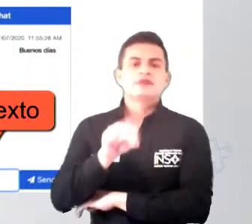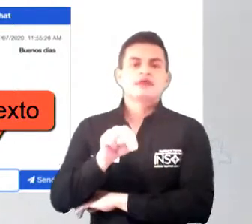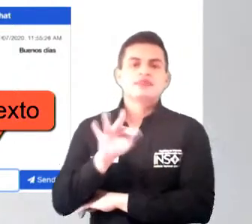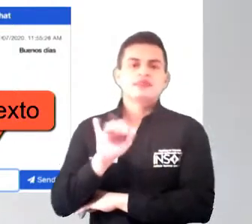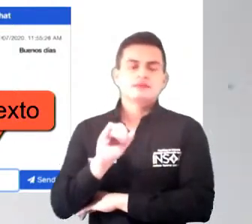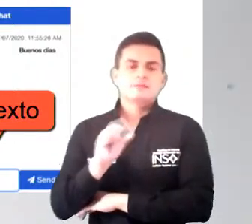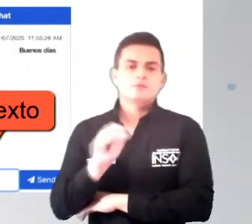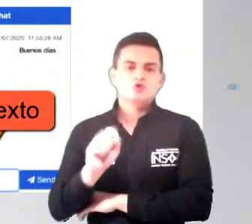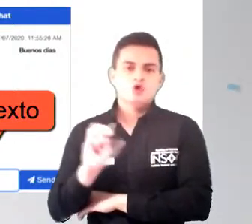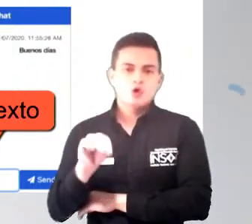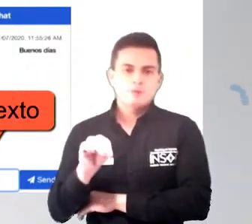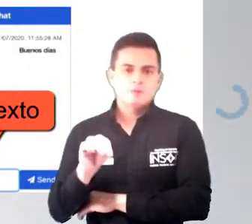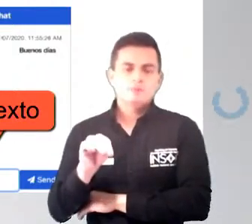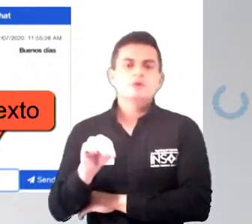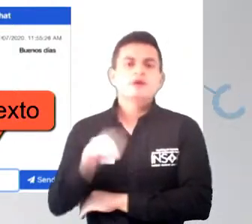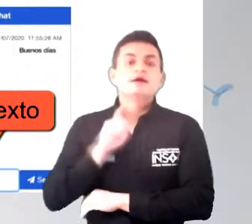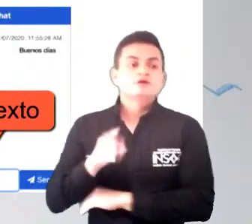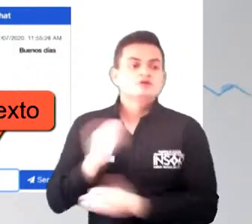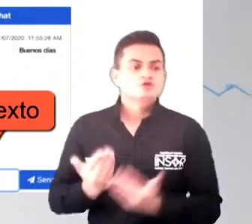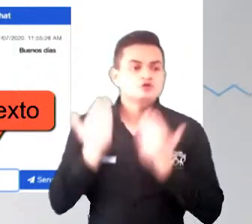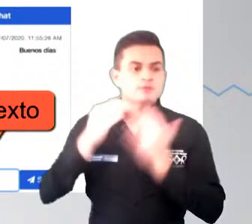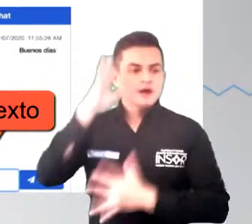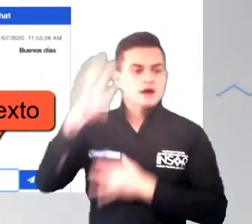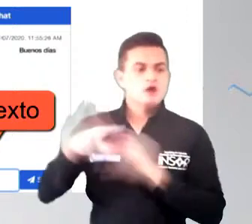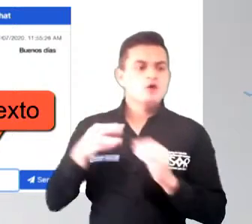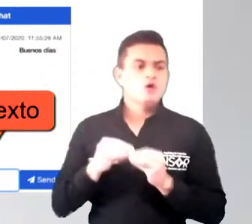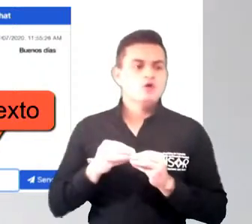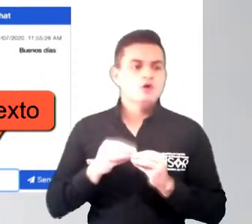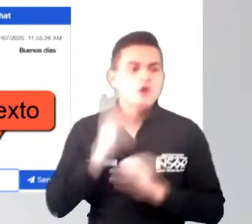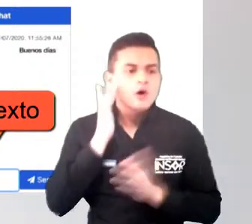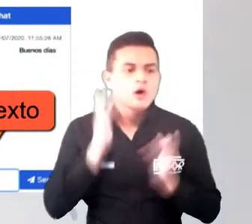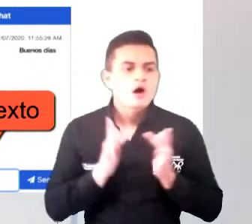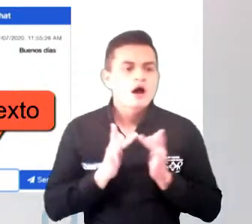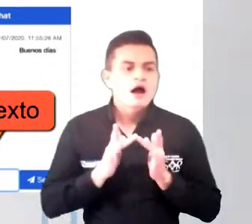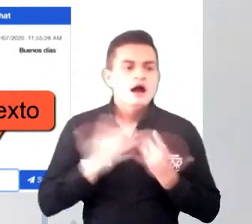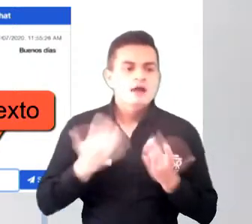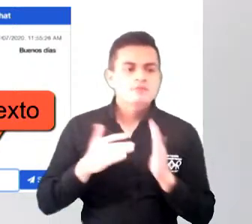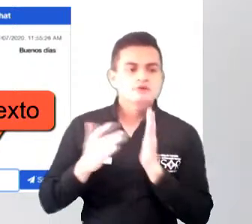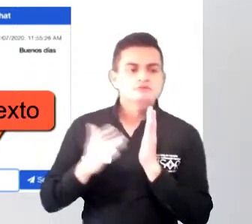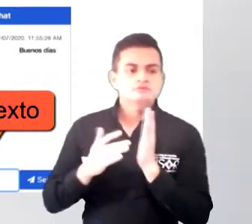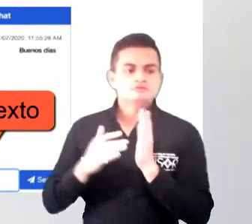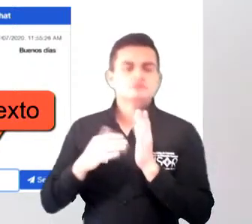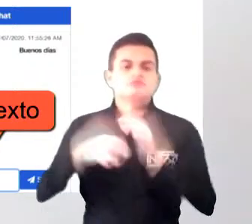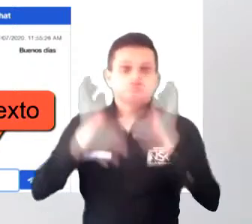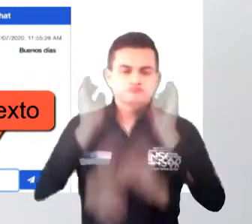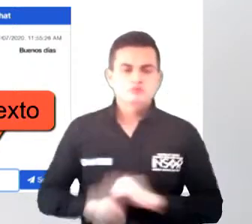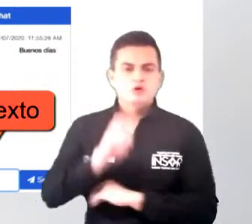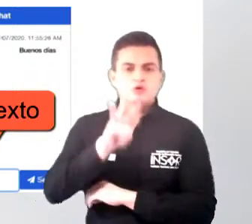permitir interactuar a través de distintas pantallas va a ser